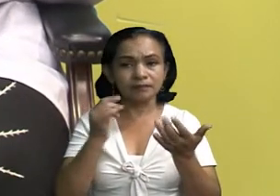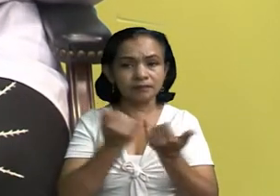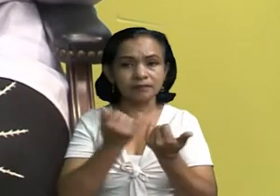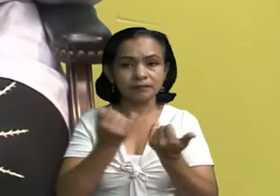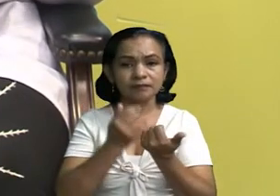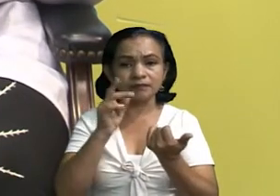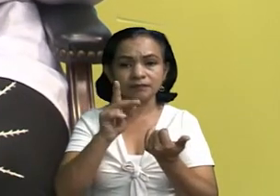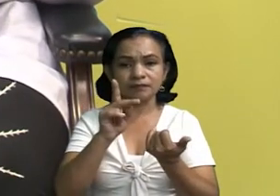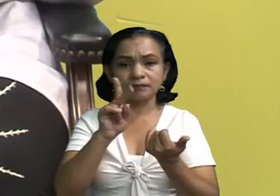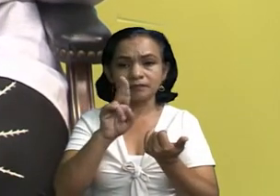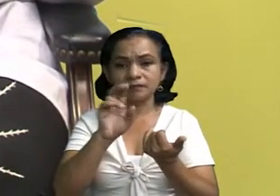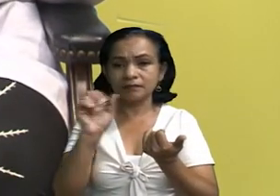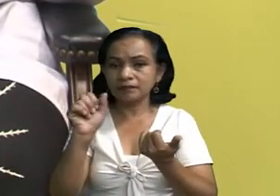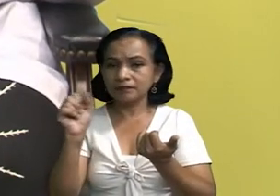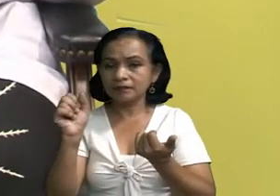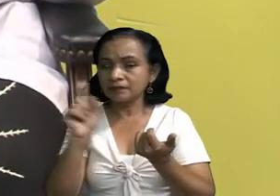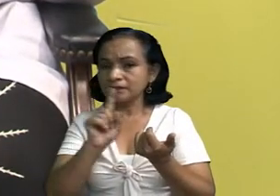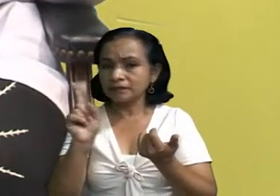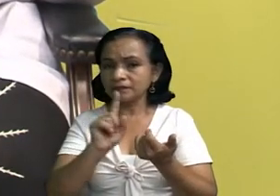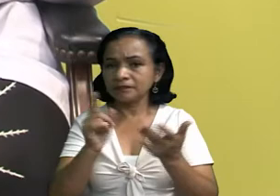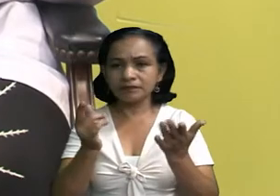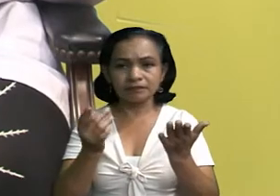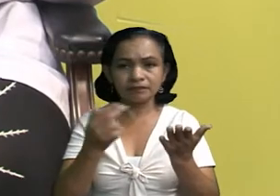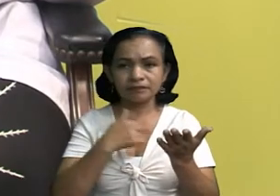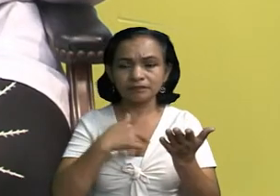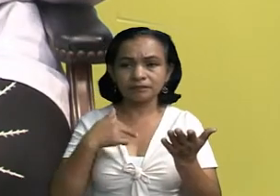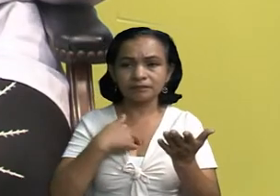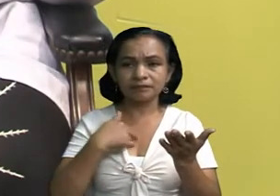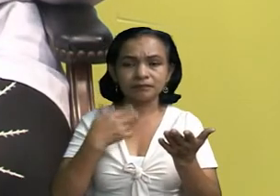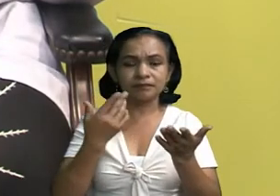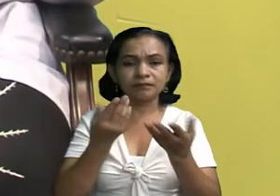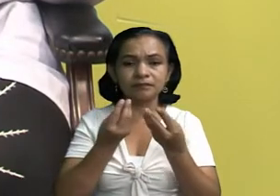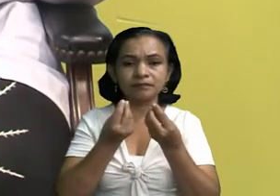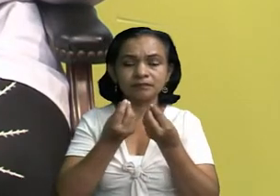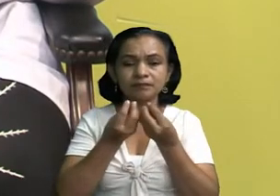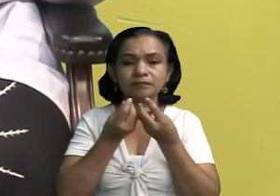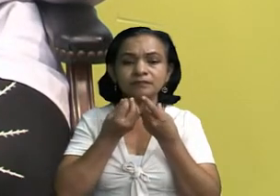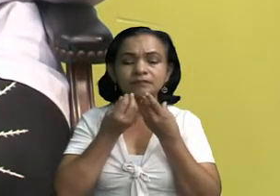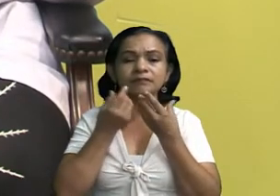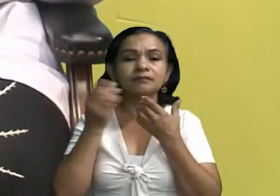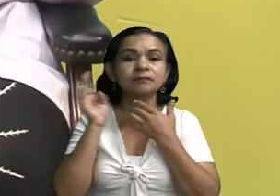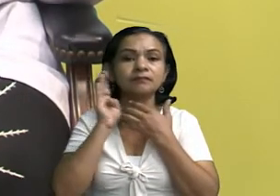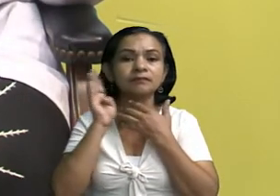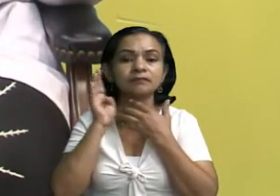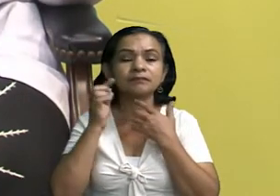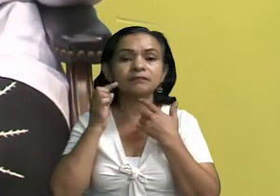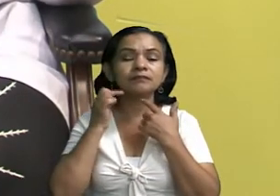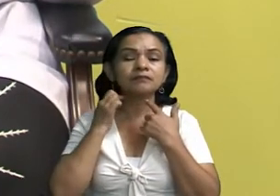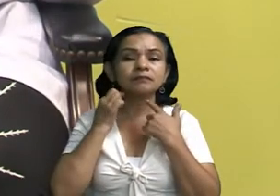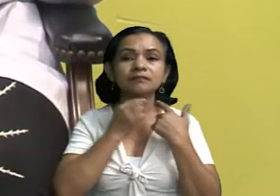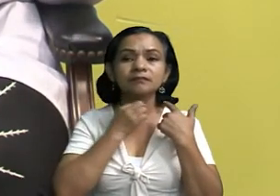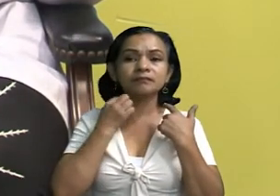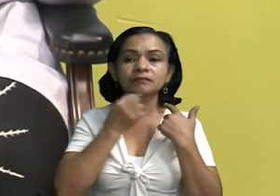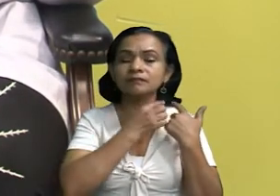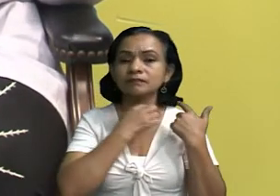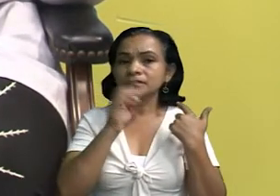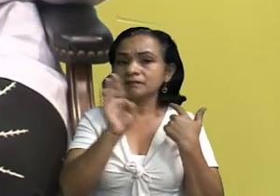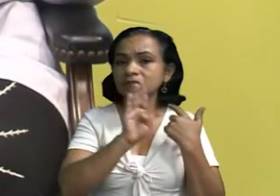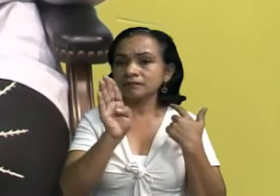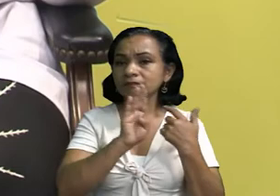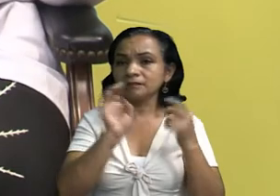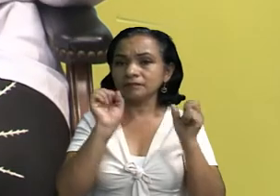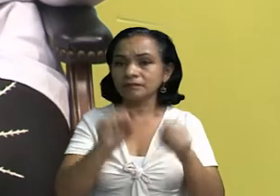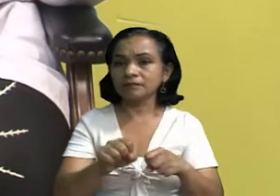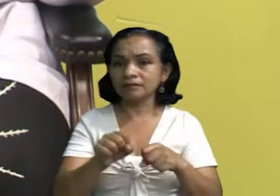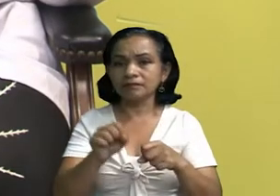como pus. Pero son de la fermentación de la bacteria. Entonces, no toda placa blanquecina